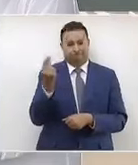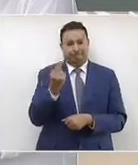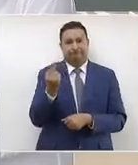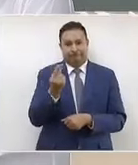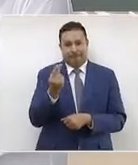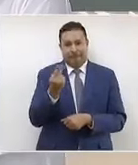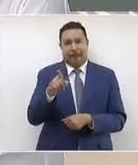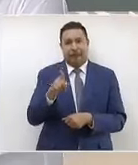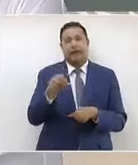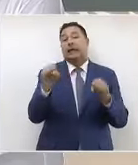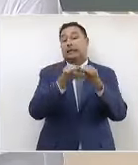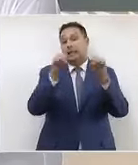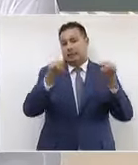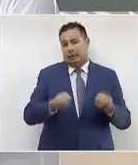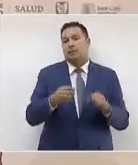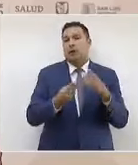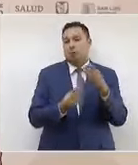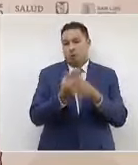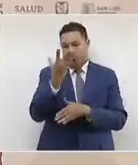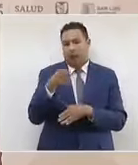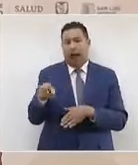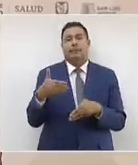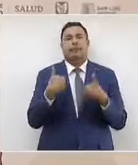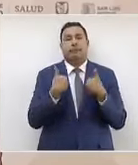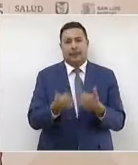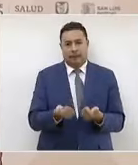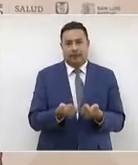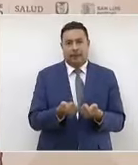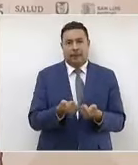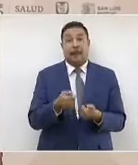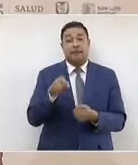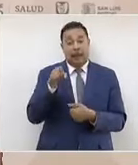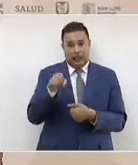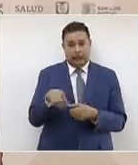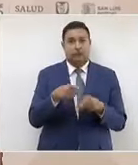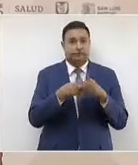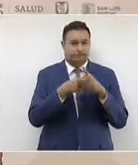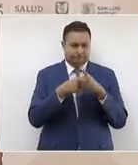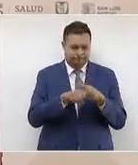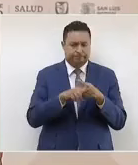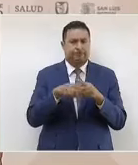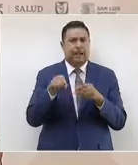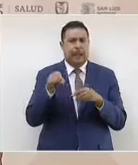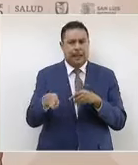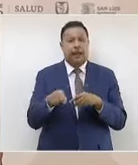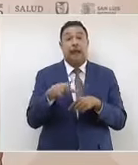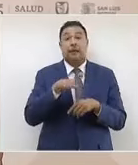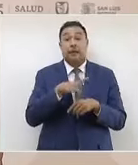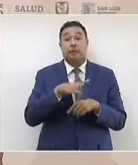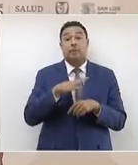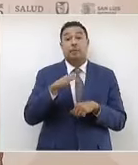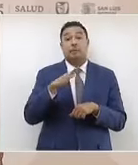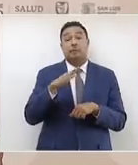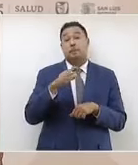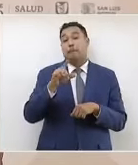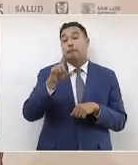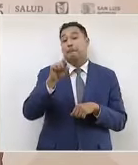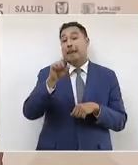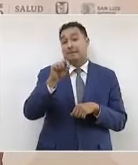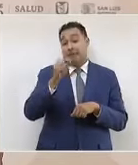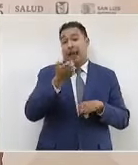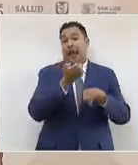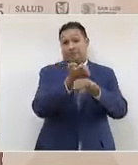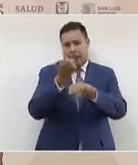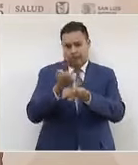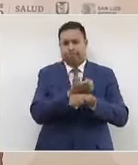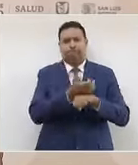establecer este sistema. Y ya tenemos ahora más de 20 estados